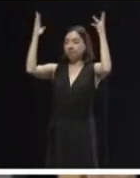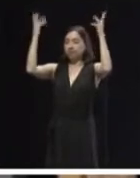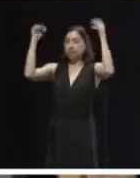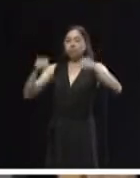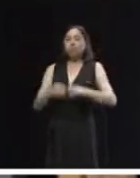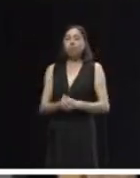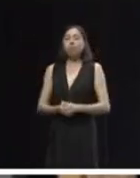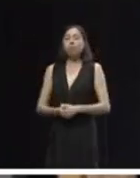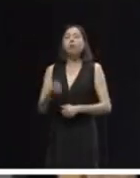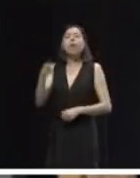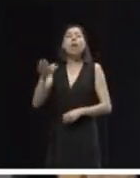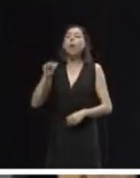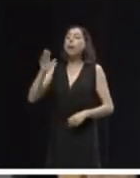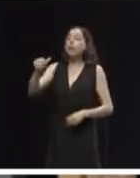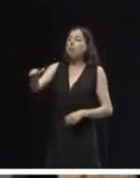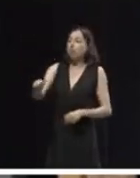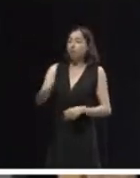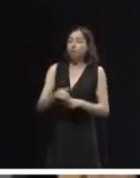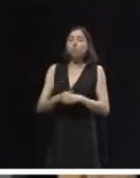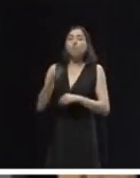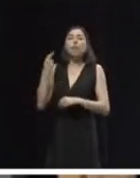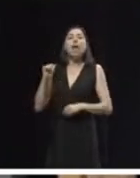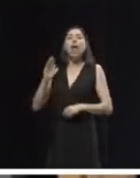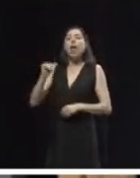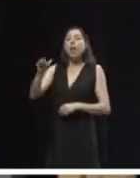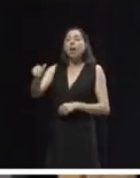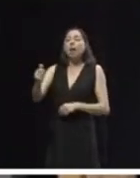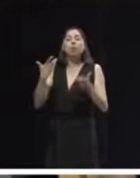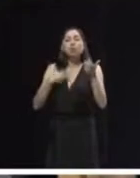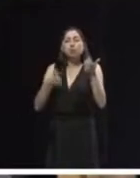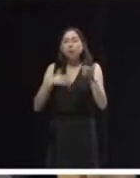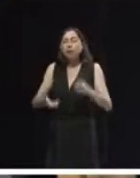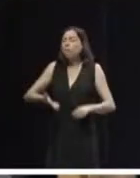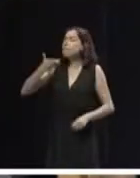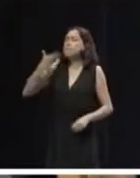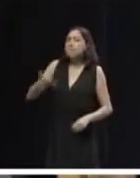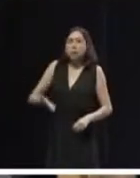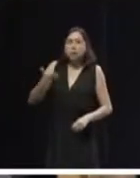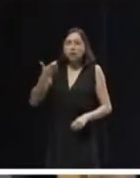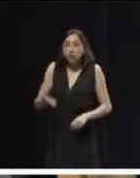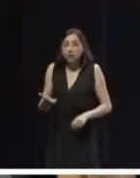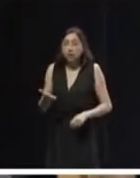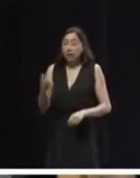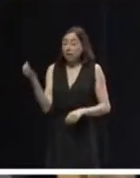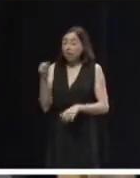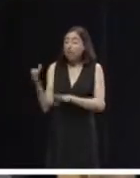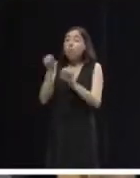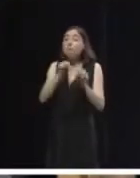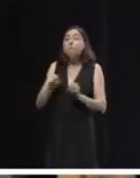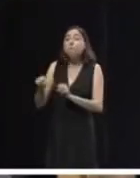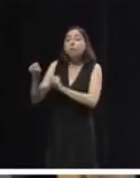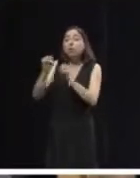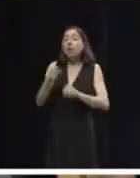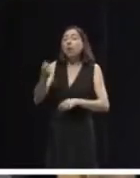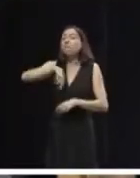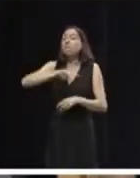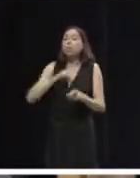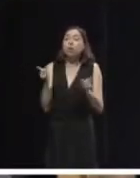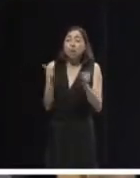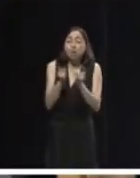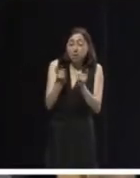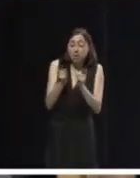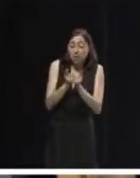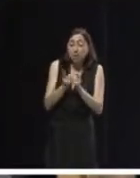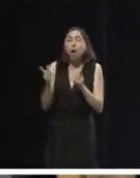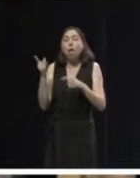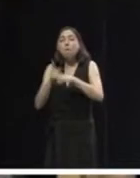Y el campo sevillano, importantísimo. Tenemos que proteger a nuestros medianos y pequeños